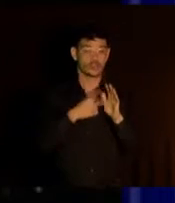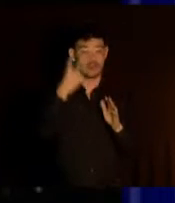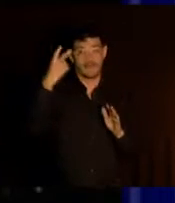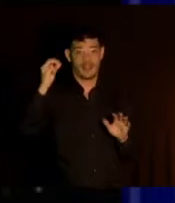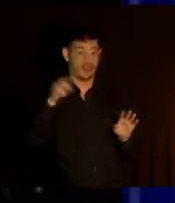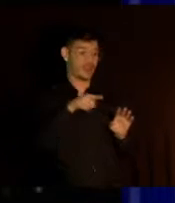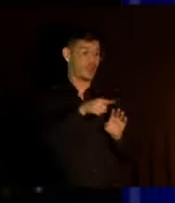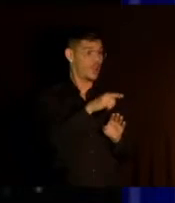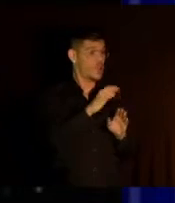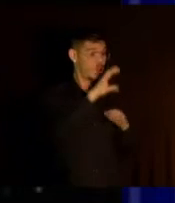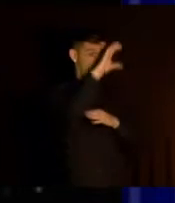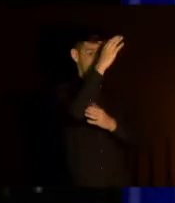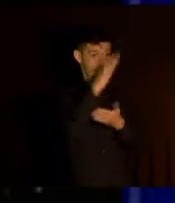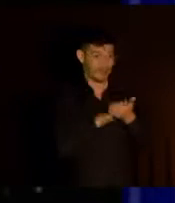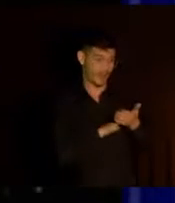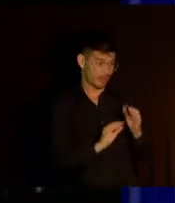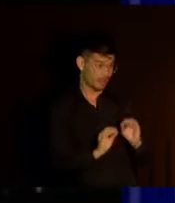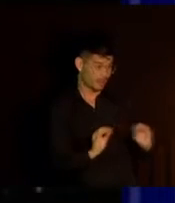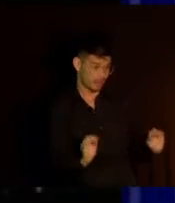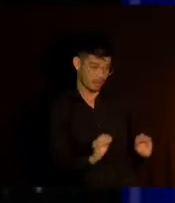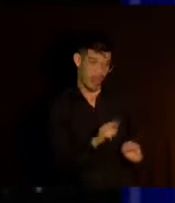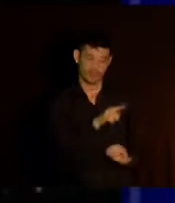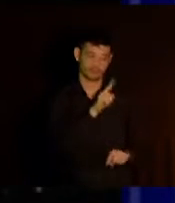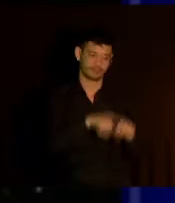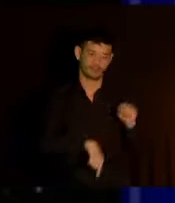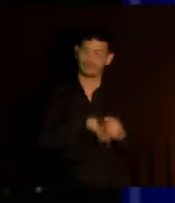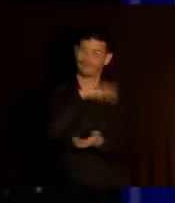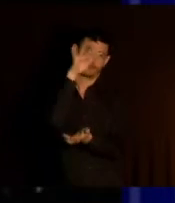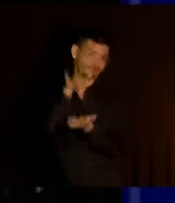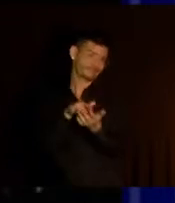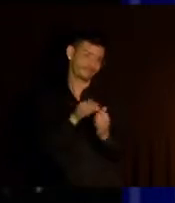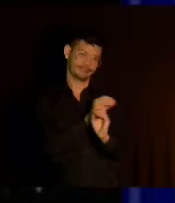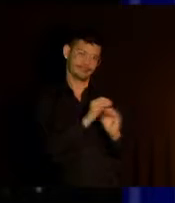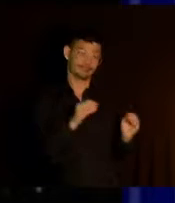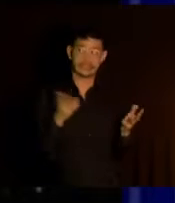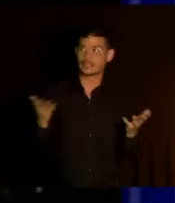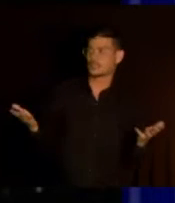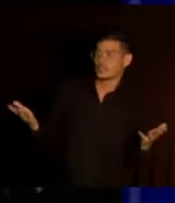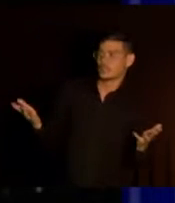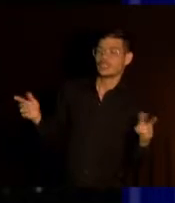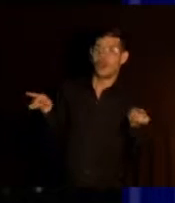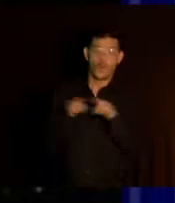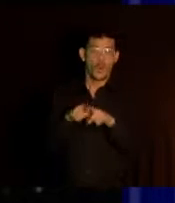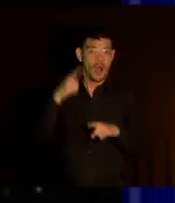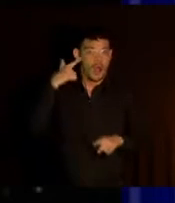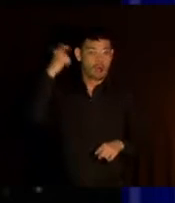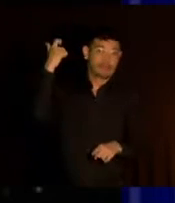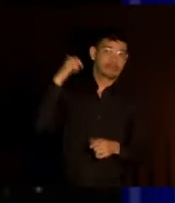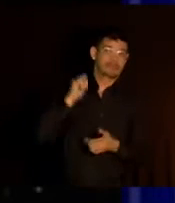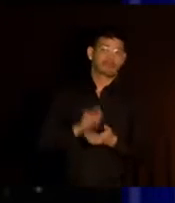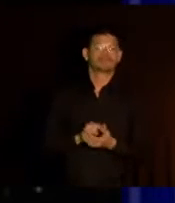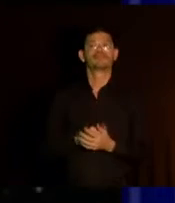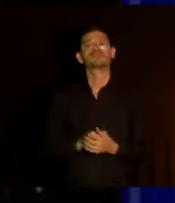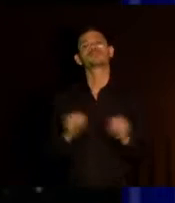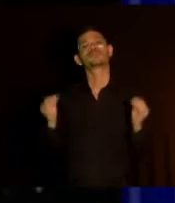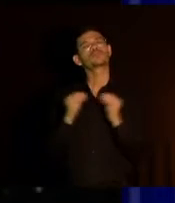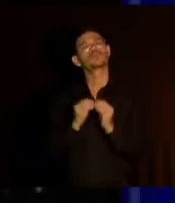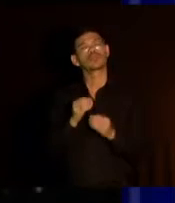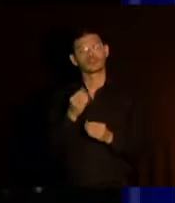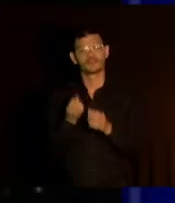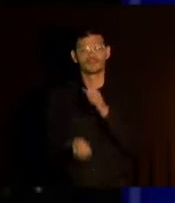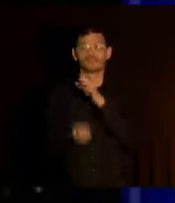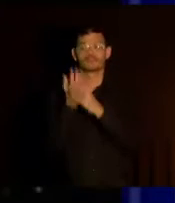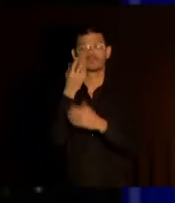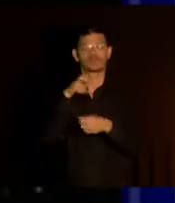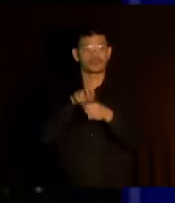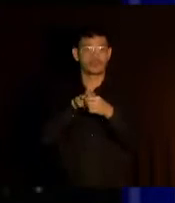situación. Eso es lo que pone en riesgo en su momento. La creación de federaciones, y cabe resaltar que hay